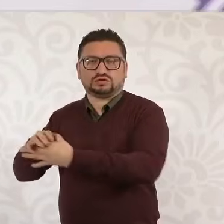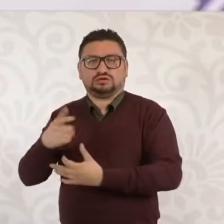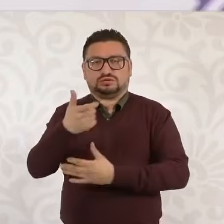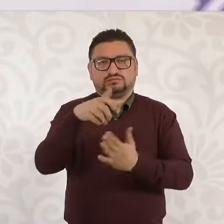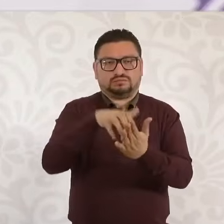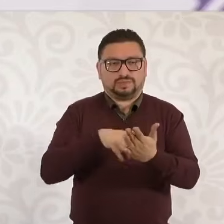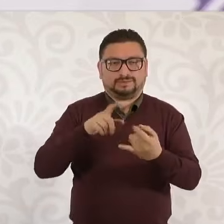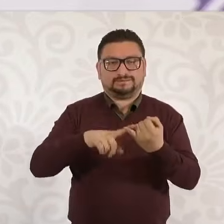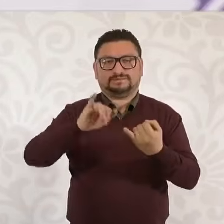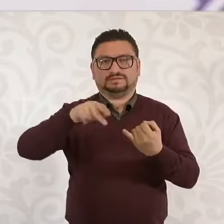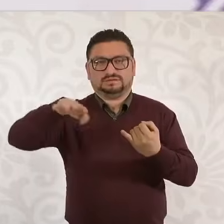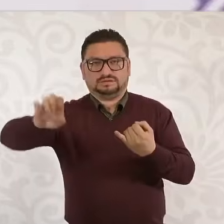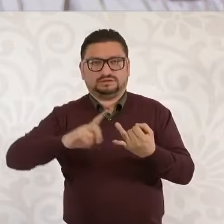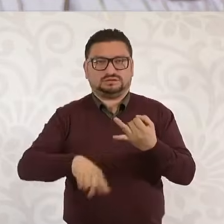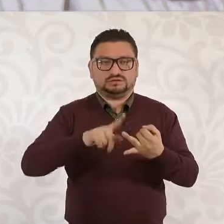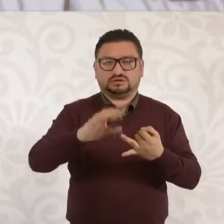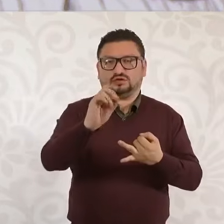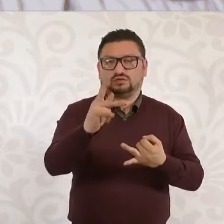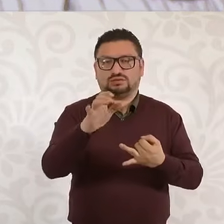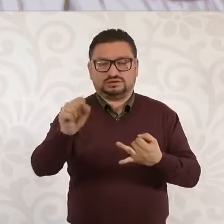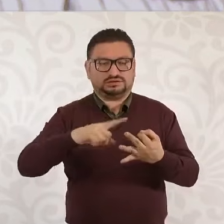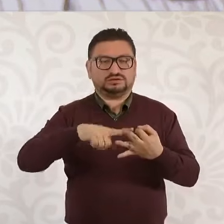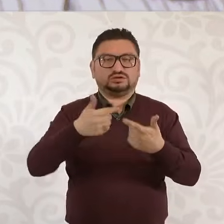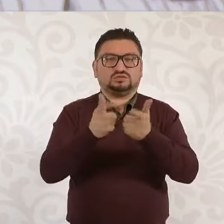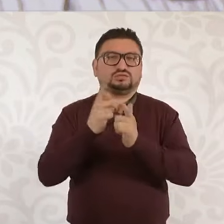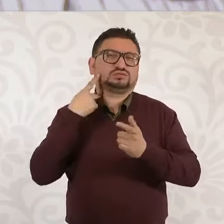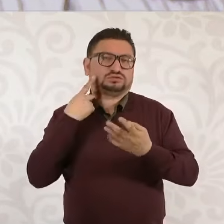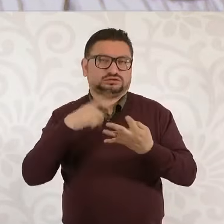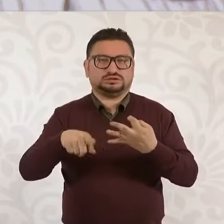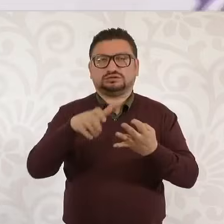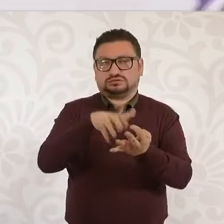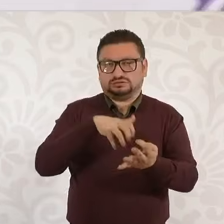reducción en el INE, reducción en la SOPLE, reducción en los partidos políticos,